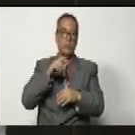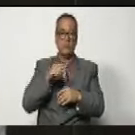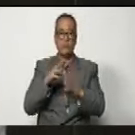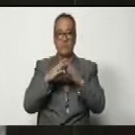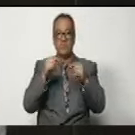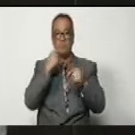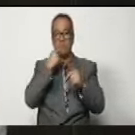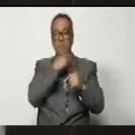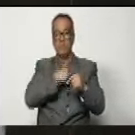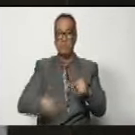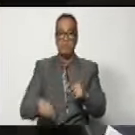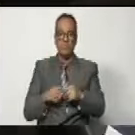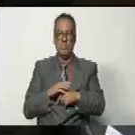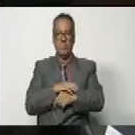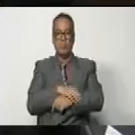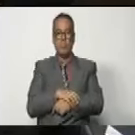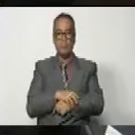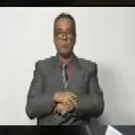Es todo, señor presidente.